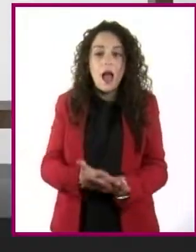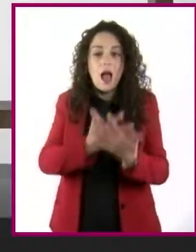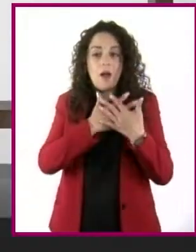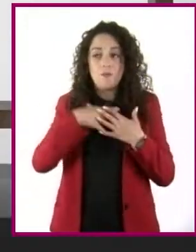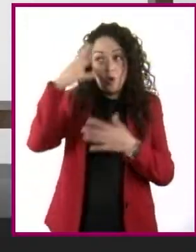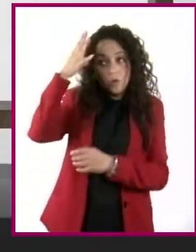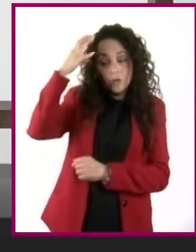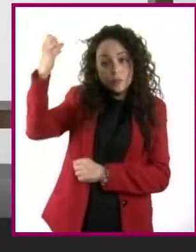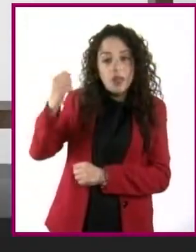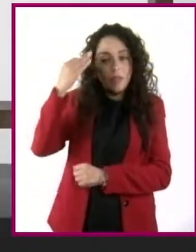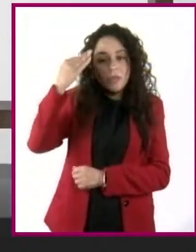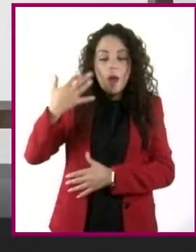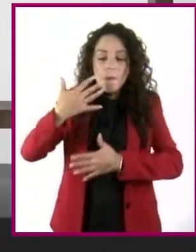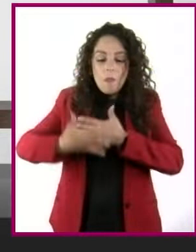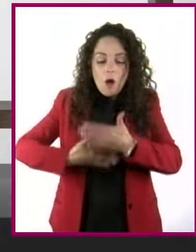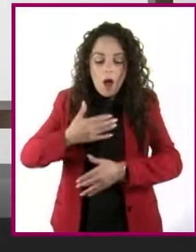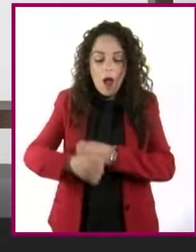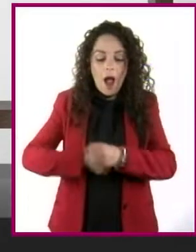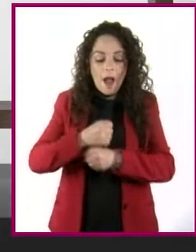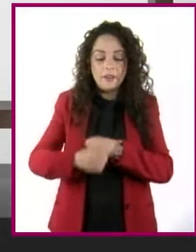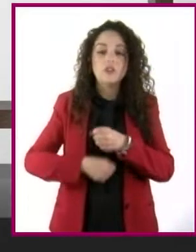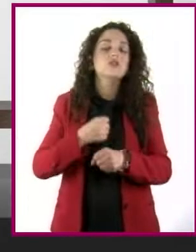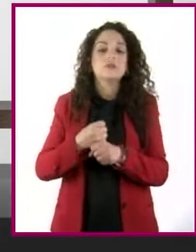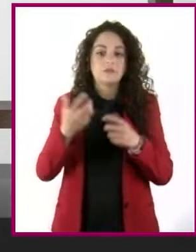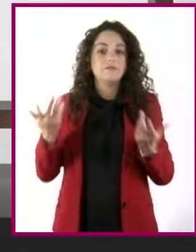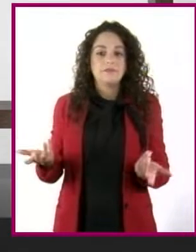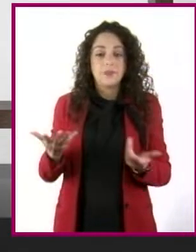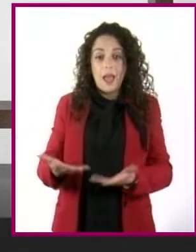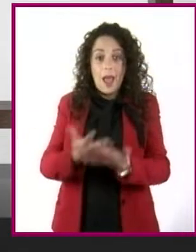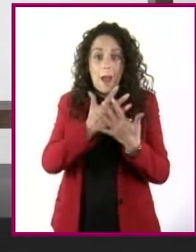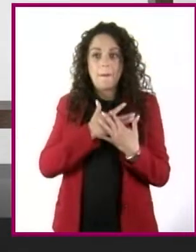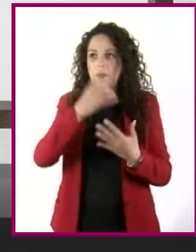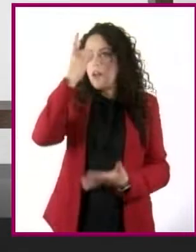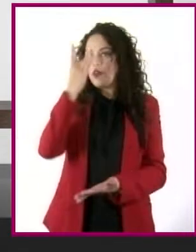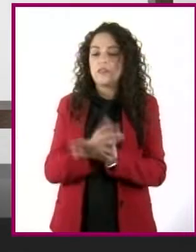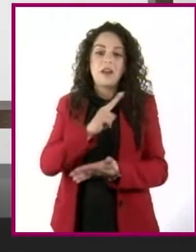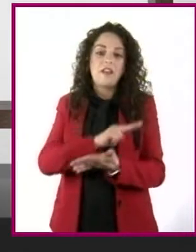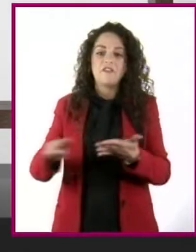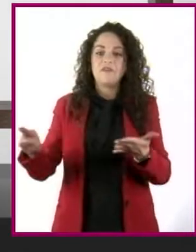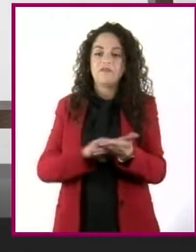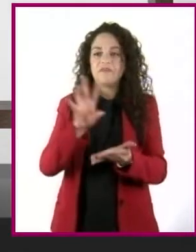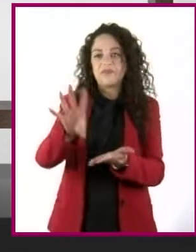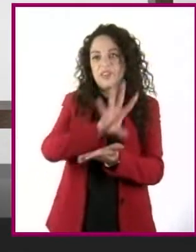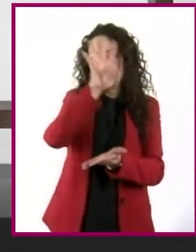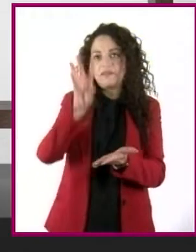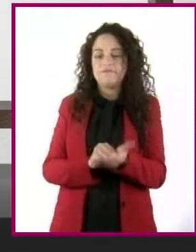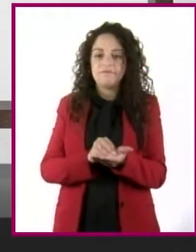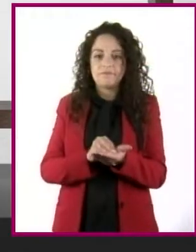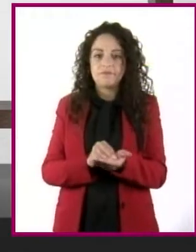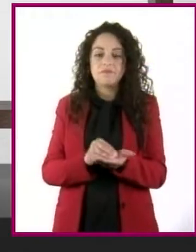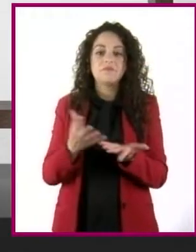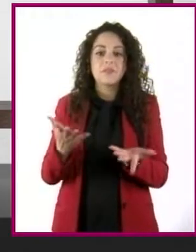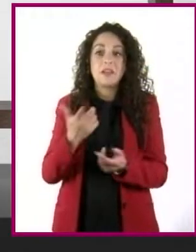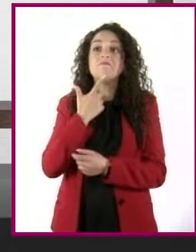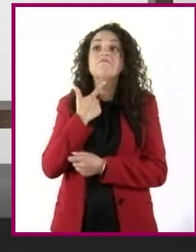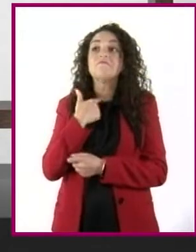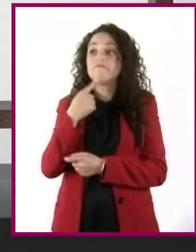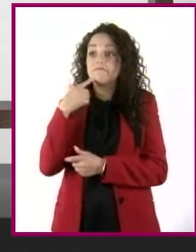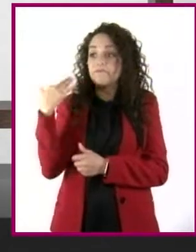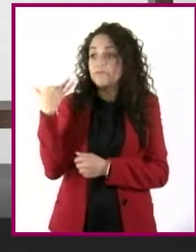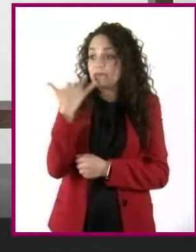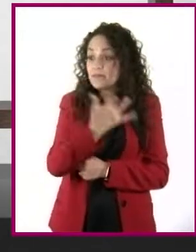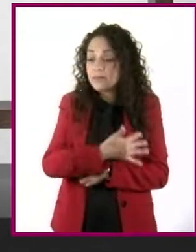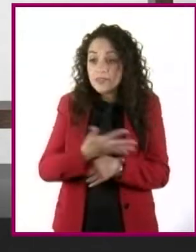Y cómo pasamos de las historias donde el amor era un mero contrato matrimonial, donde incluso el placer no se concebía como algo natural, a